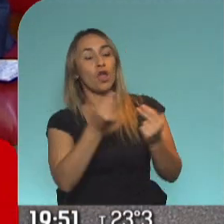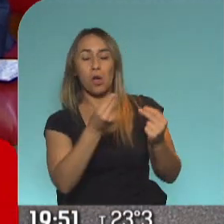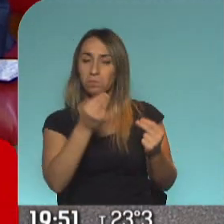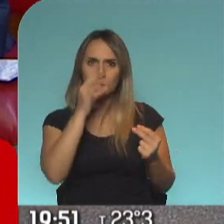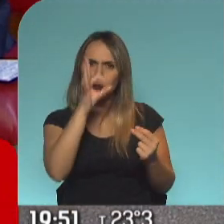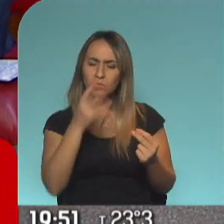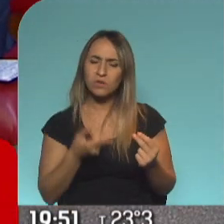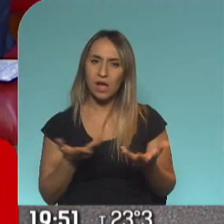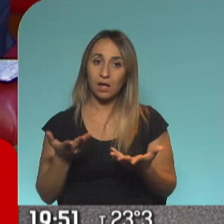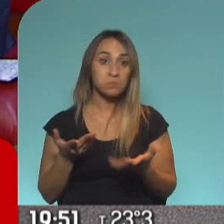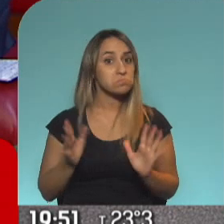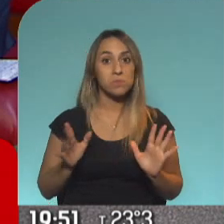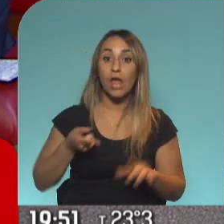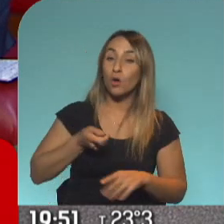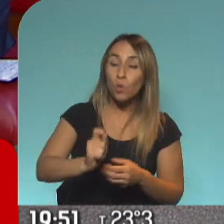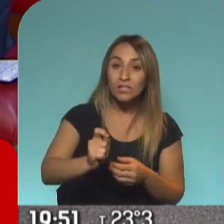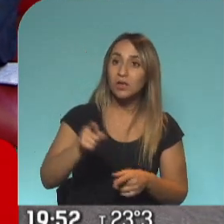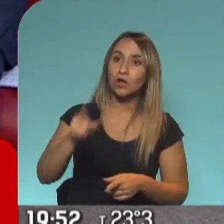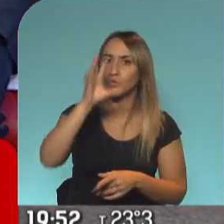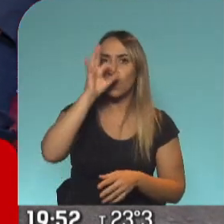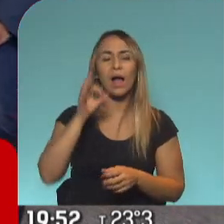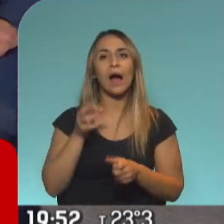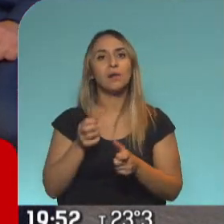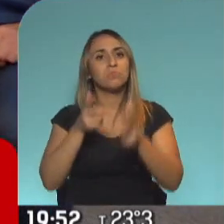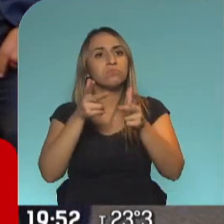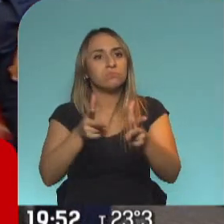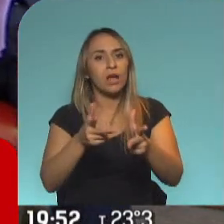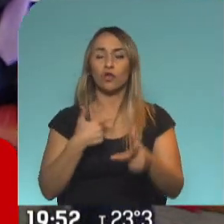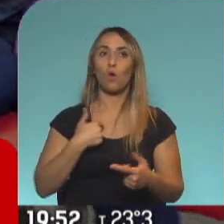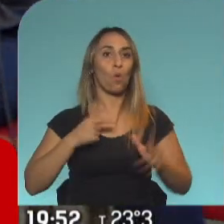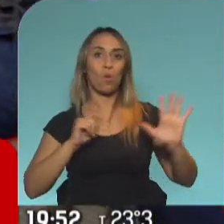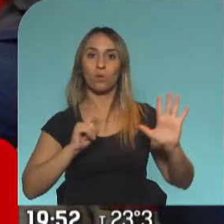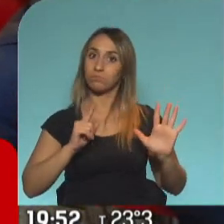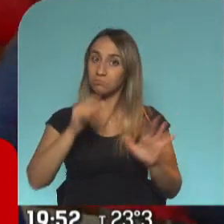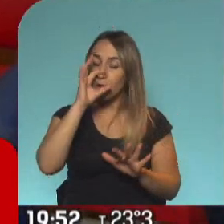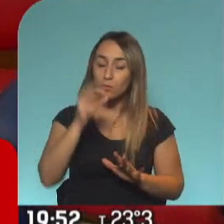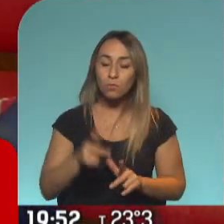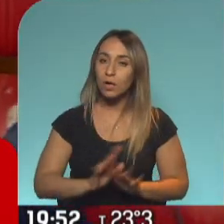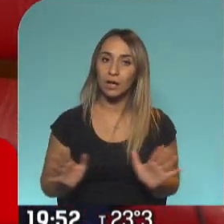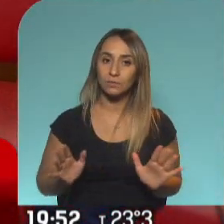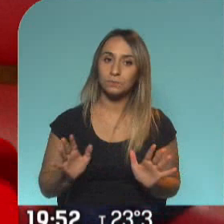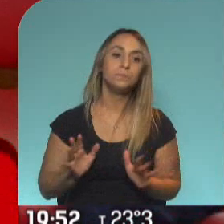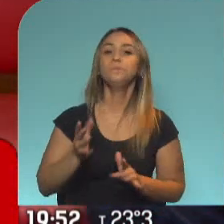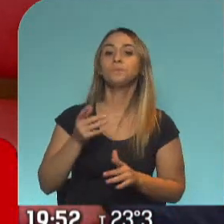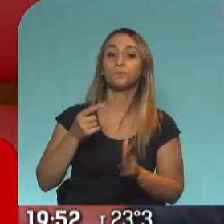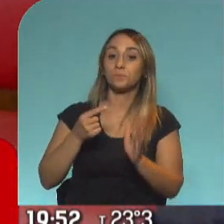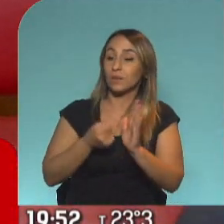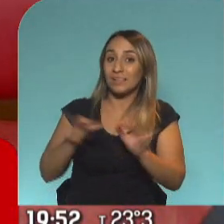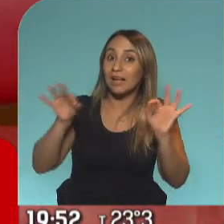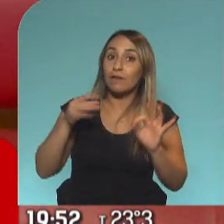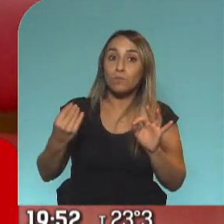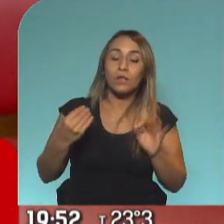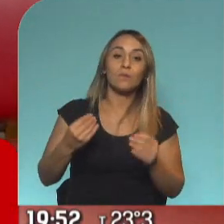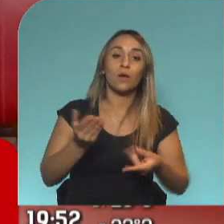nada. En todo el juicio no lo ha negado. De hecho, la sentencia lo que establece es la prescripción. No establece, pone